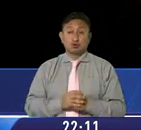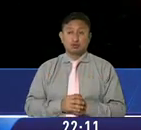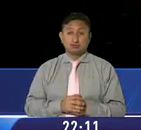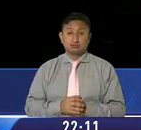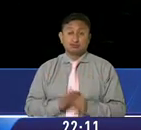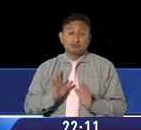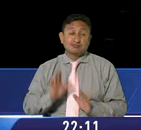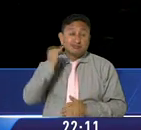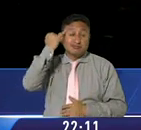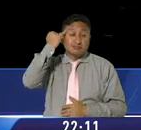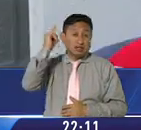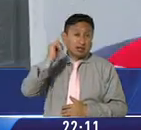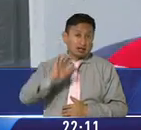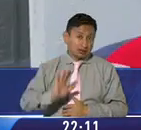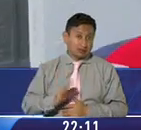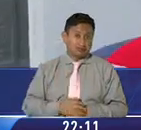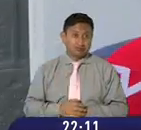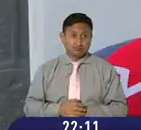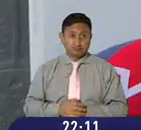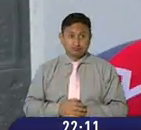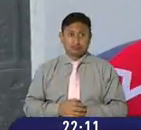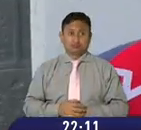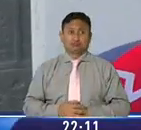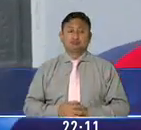una hipótesis. Ventajosamente,